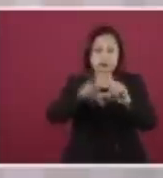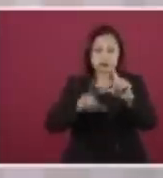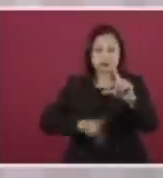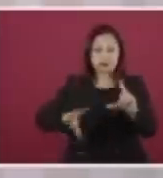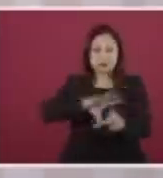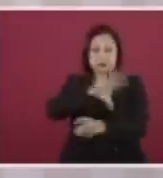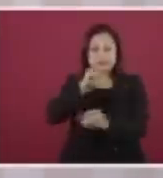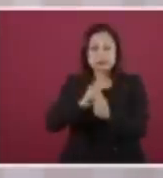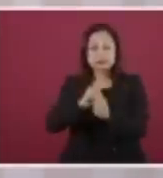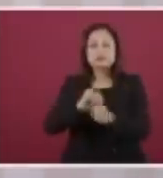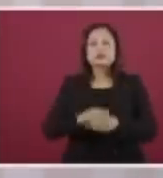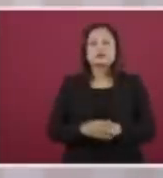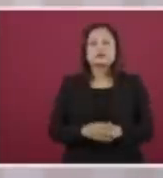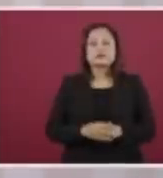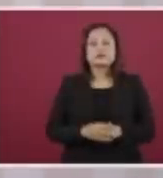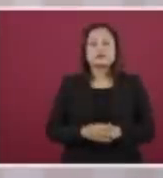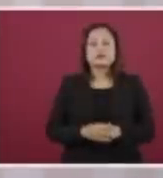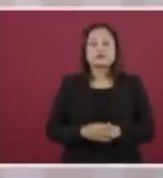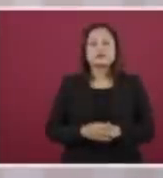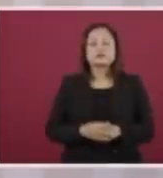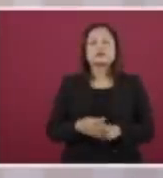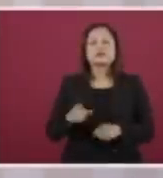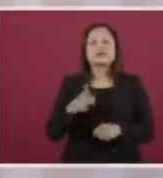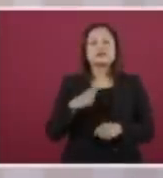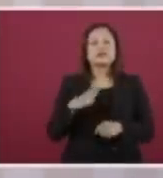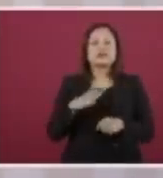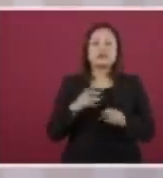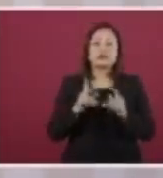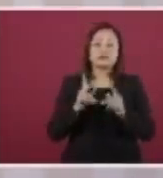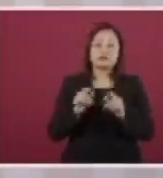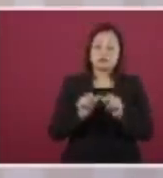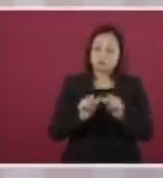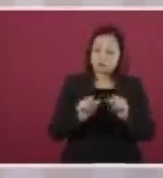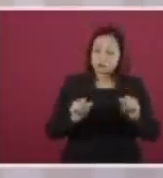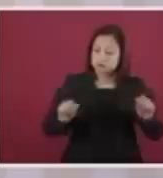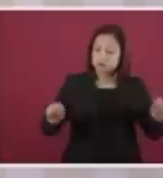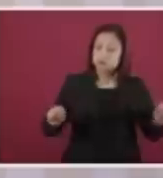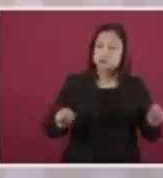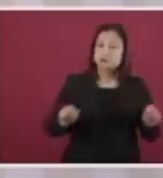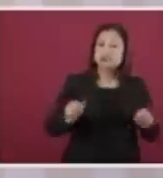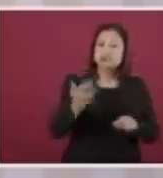Se tienen 50 mil kilómetros de fibra óptica